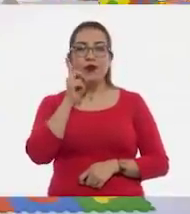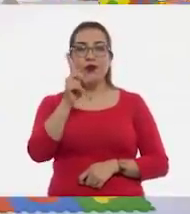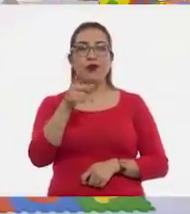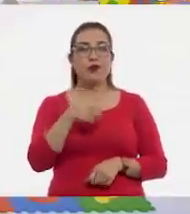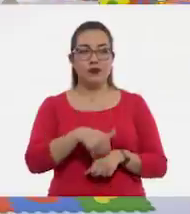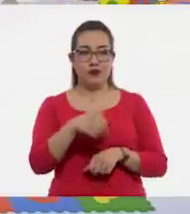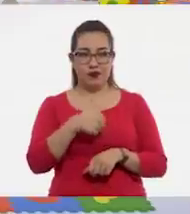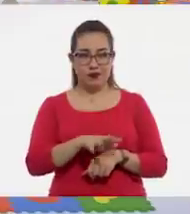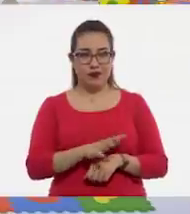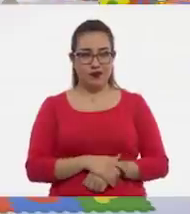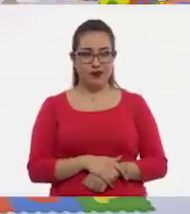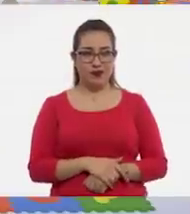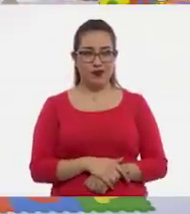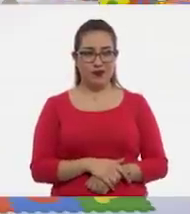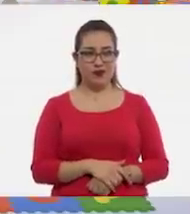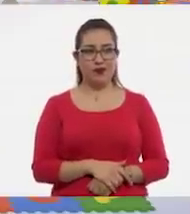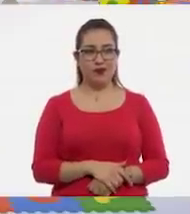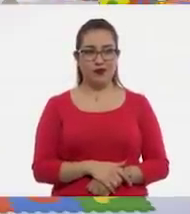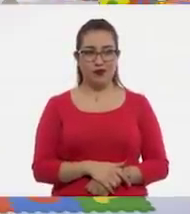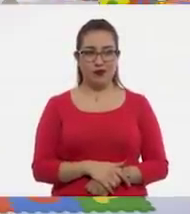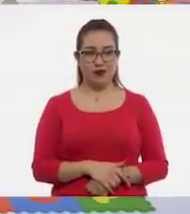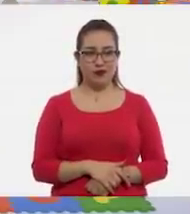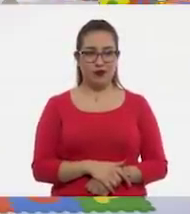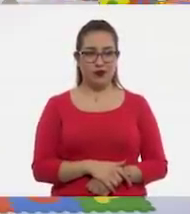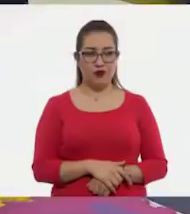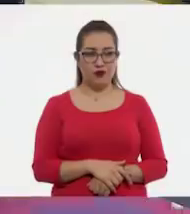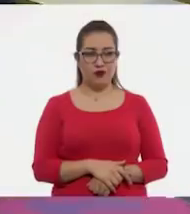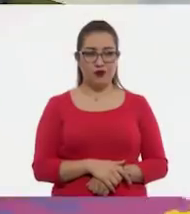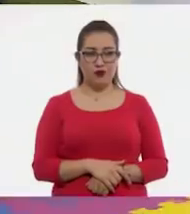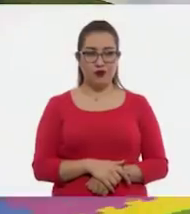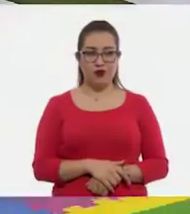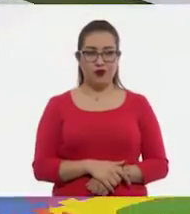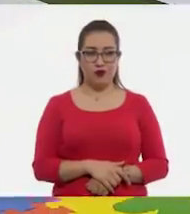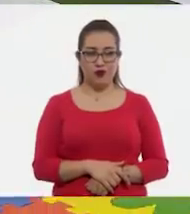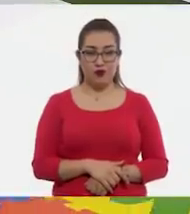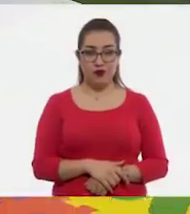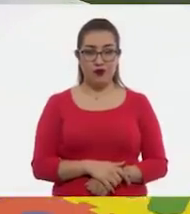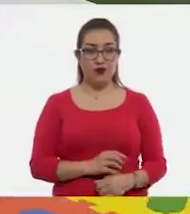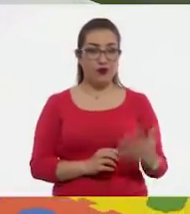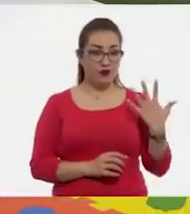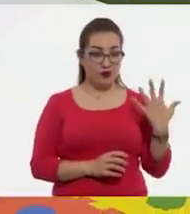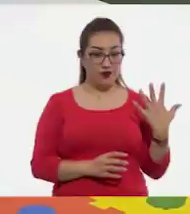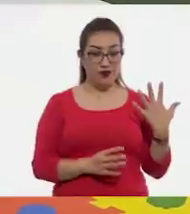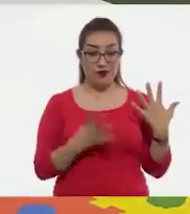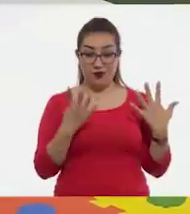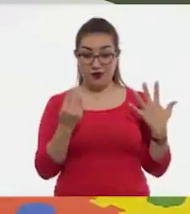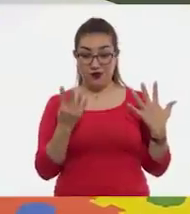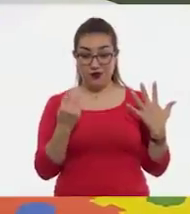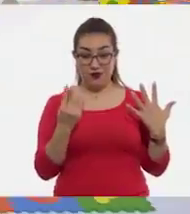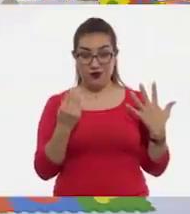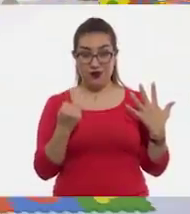dado? Que haya mucha suerte. ¡Oh! ¡Ah!